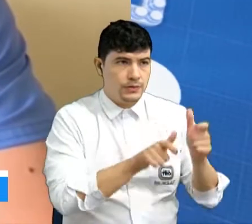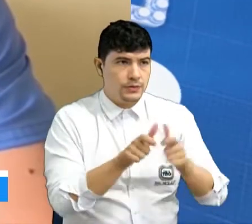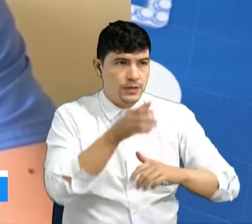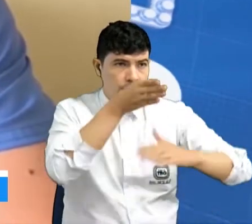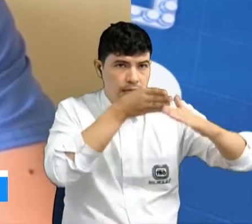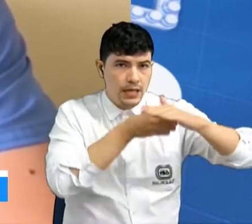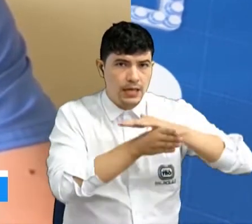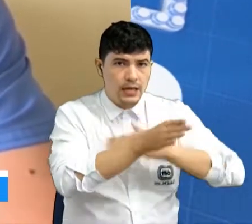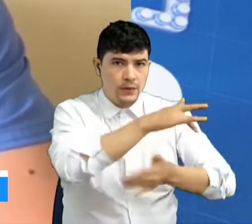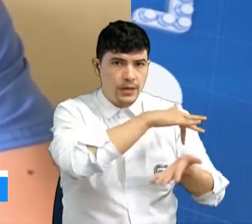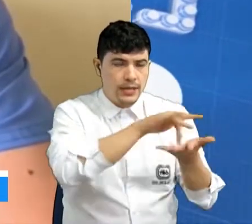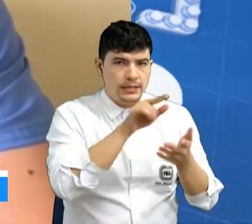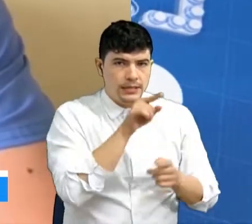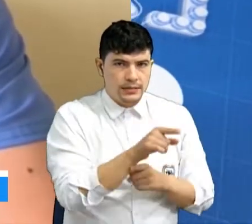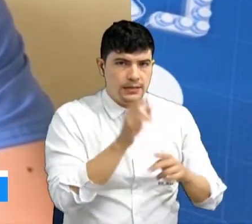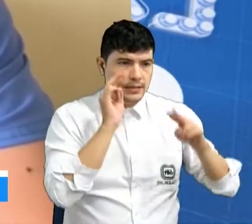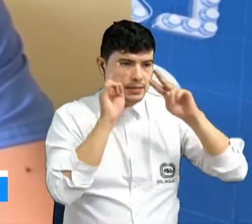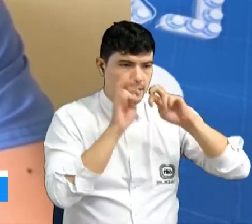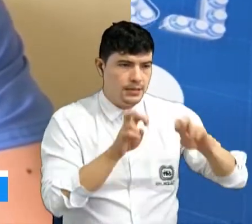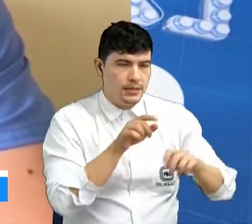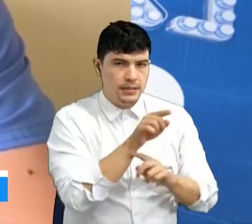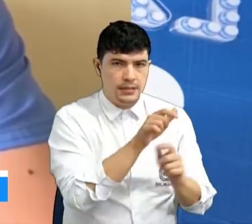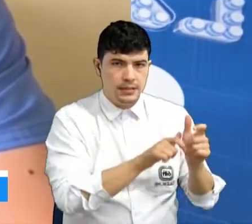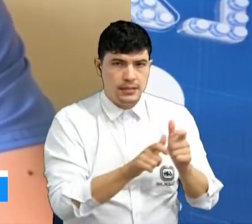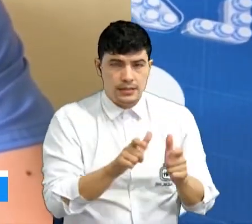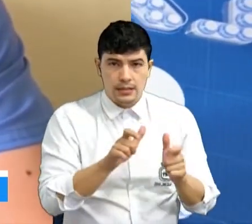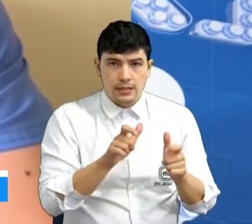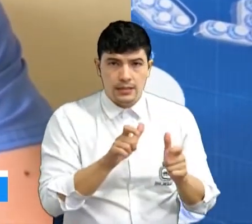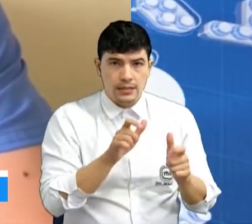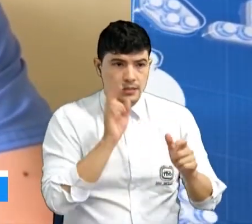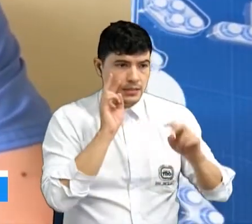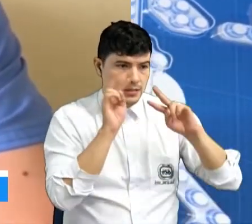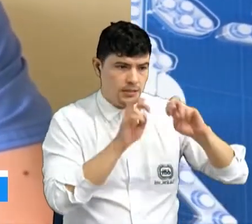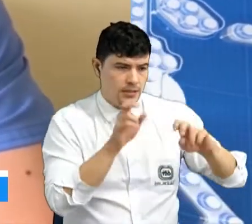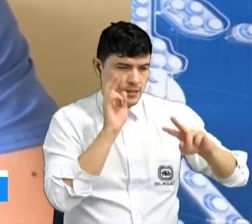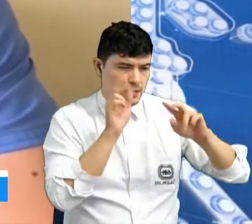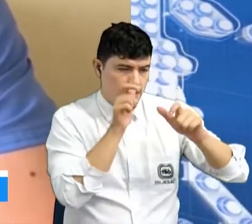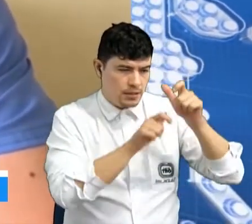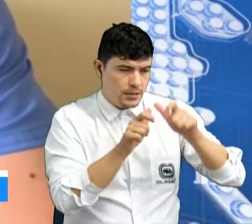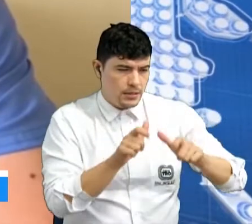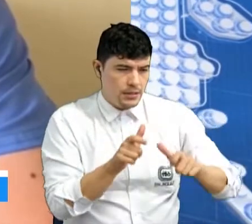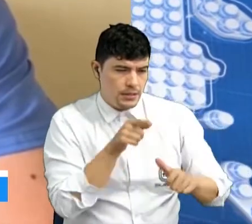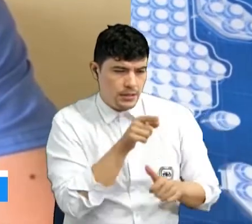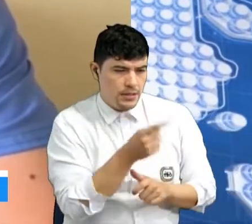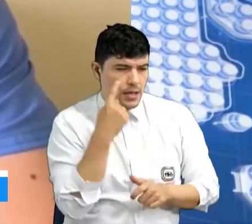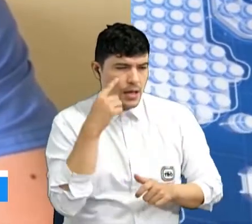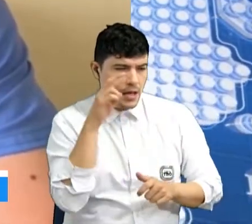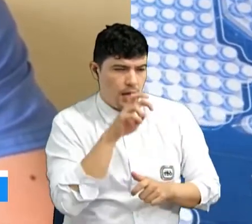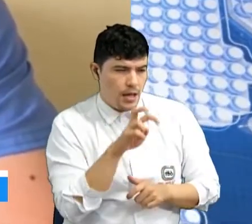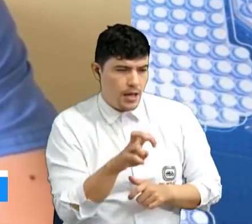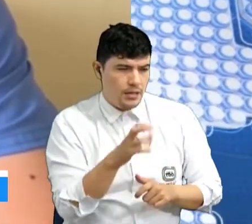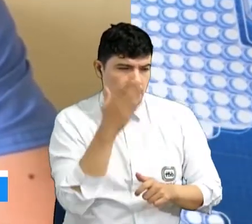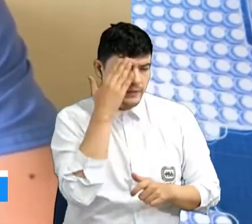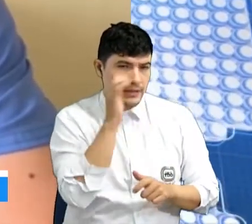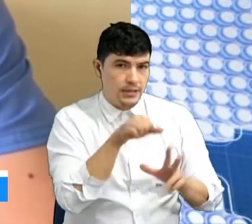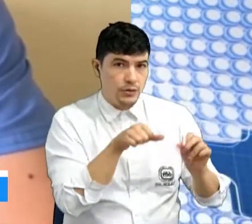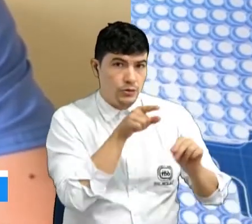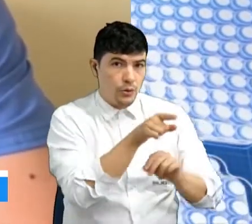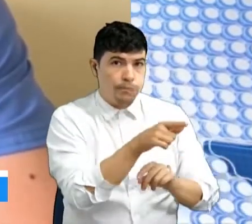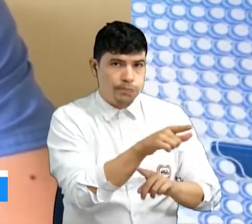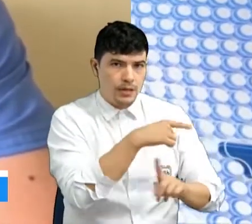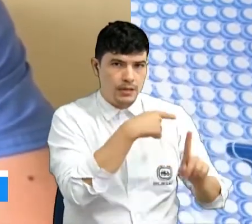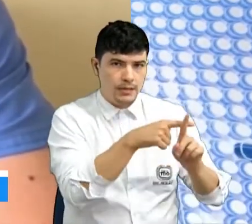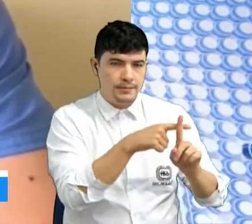también el mecanismo de ingreso a través de los pacientes que vienen remitidos ya con la sospecha de infección respiratoria por COVID-19. Todos los pacientes se están